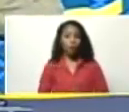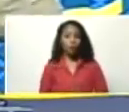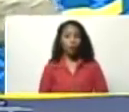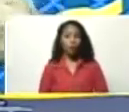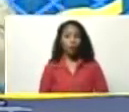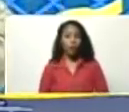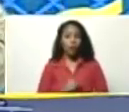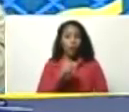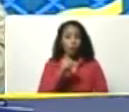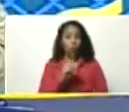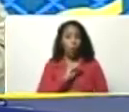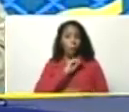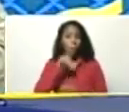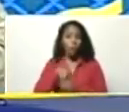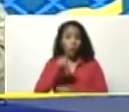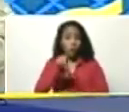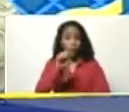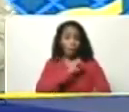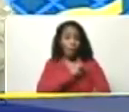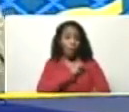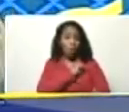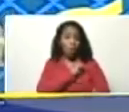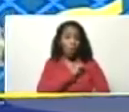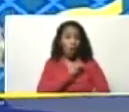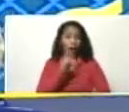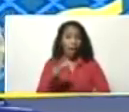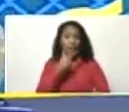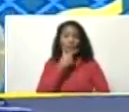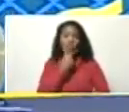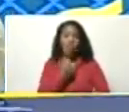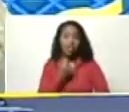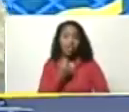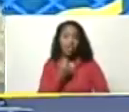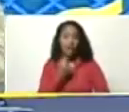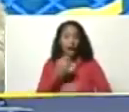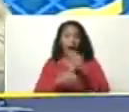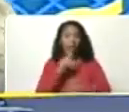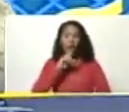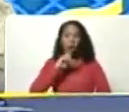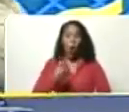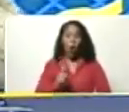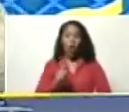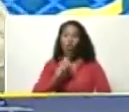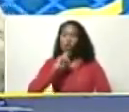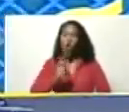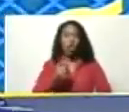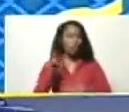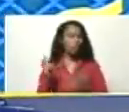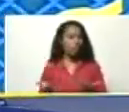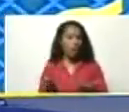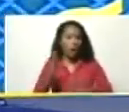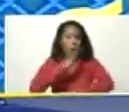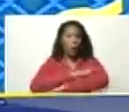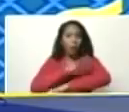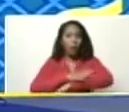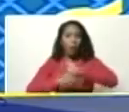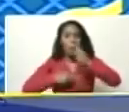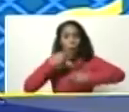te han ido inoculando ese miedo, es muy fácil pasar al odio, y del odio a una conducta